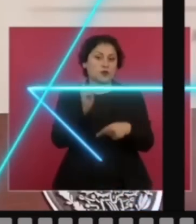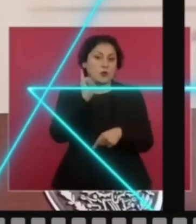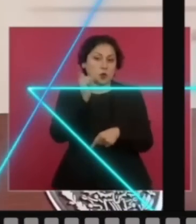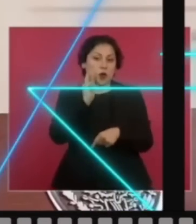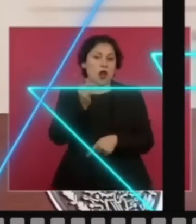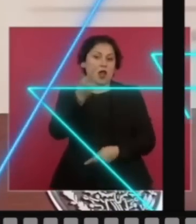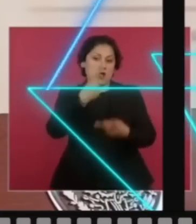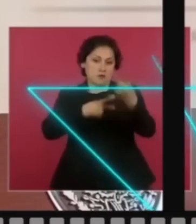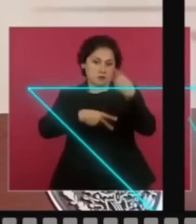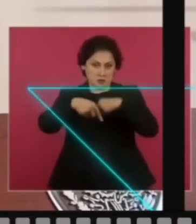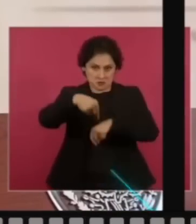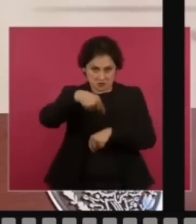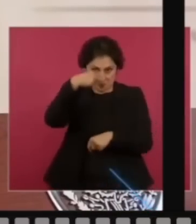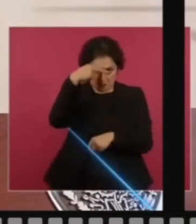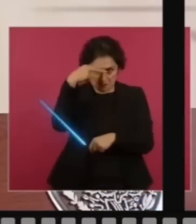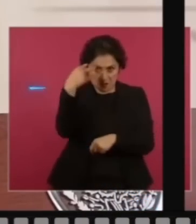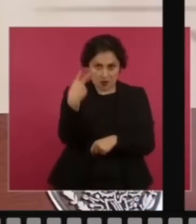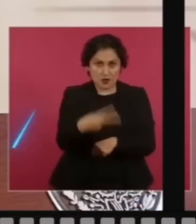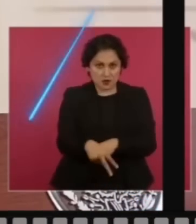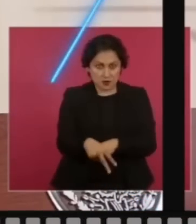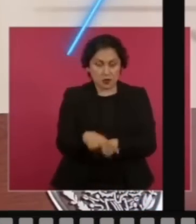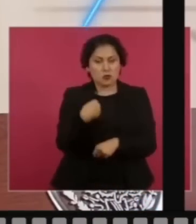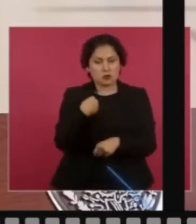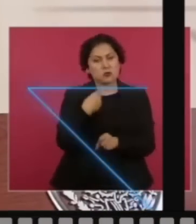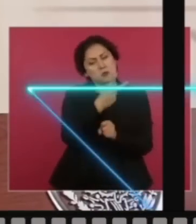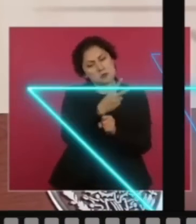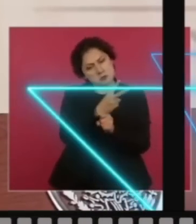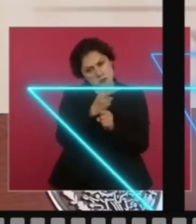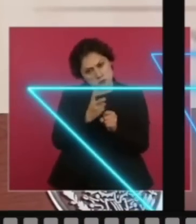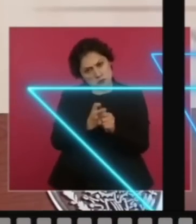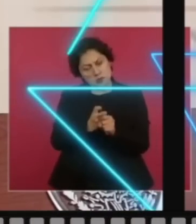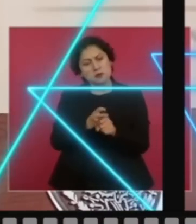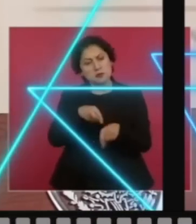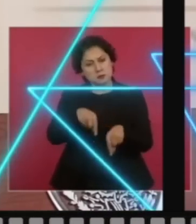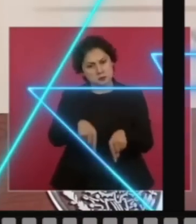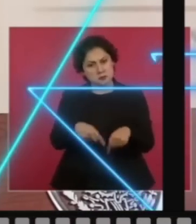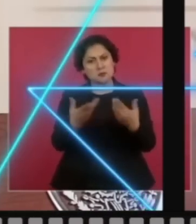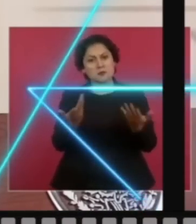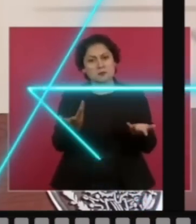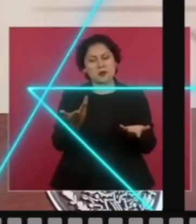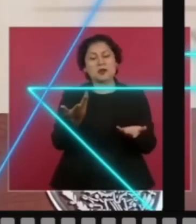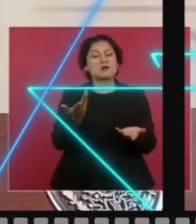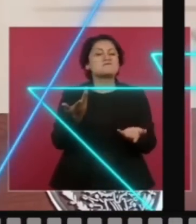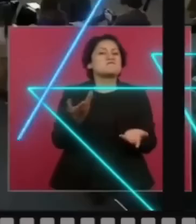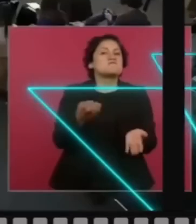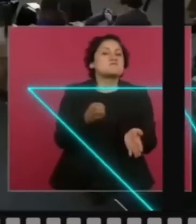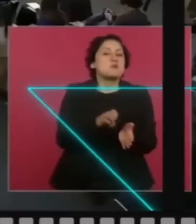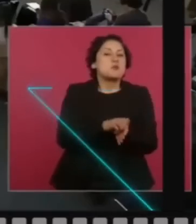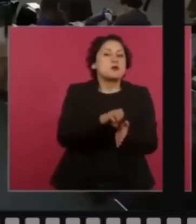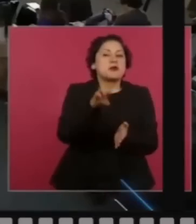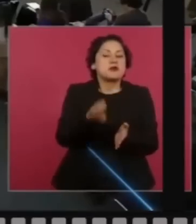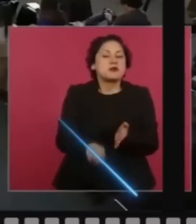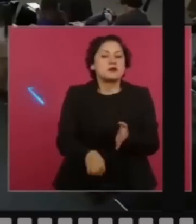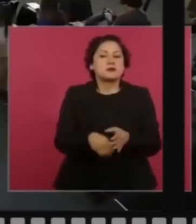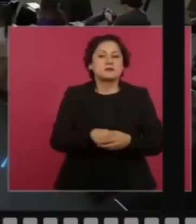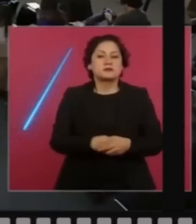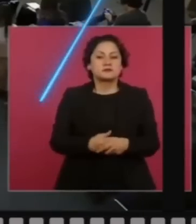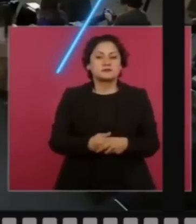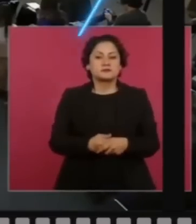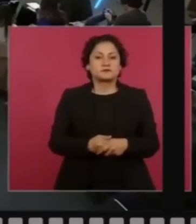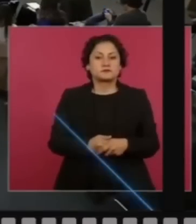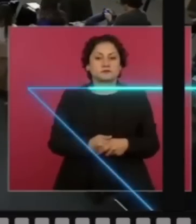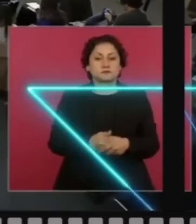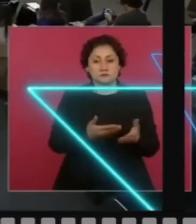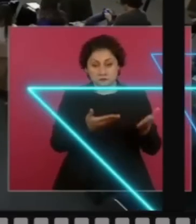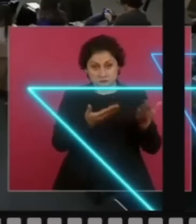visitara lo invité a ver por ejemplo la